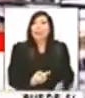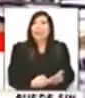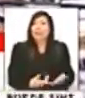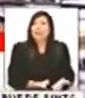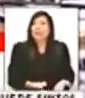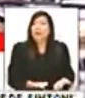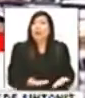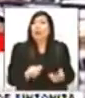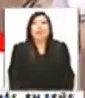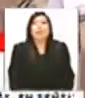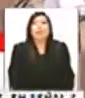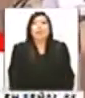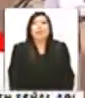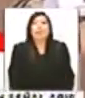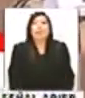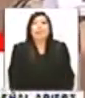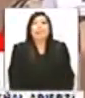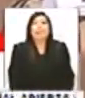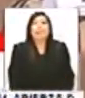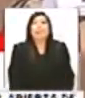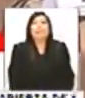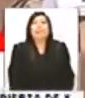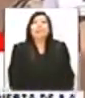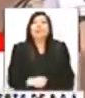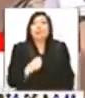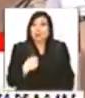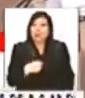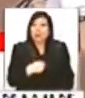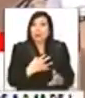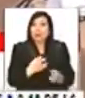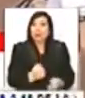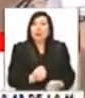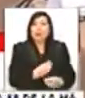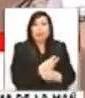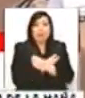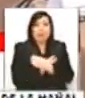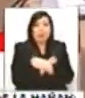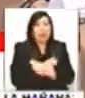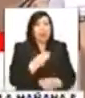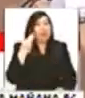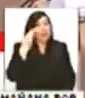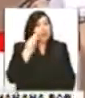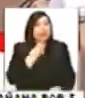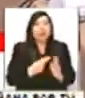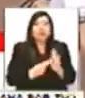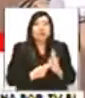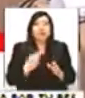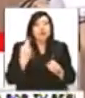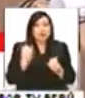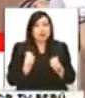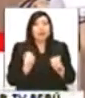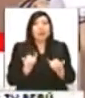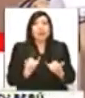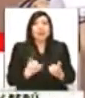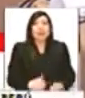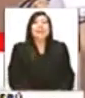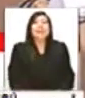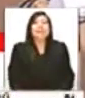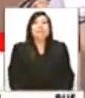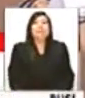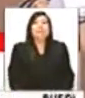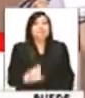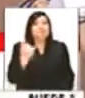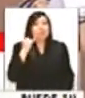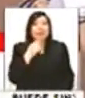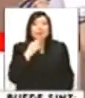hay que insistir. Nosotros quisiéramos que en el Museo de la Memoria hubieran reflexiones como esta.